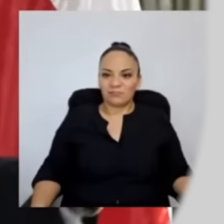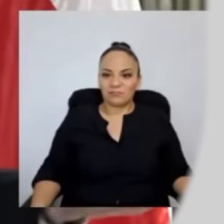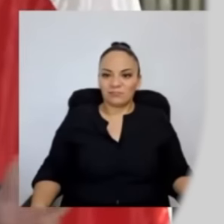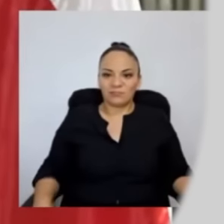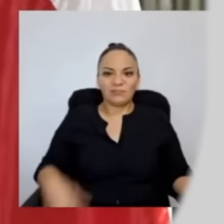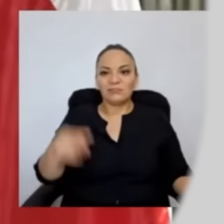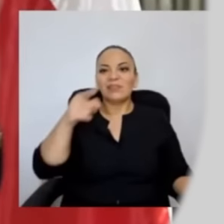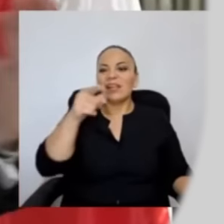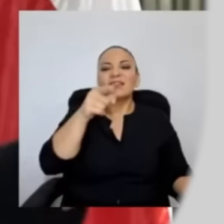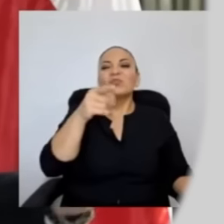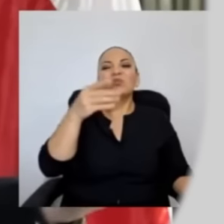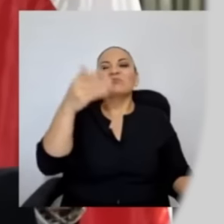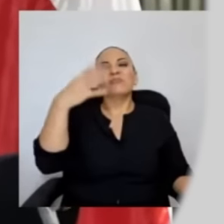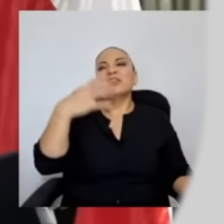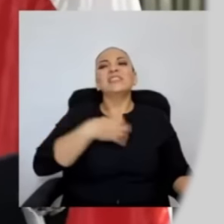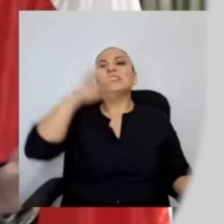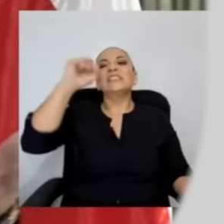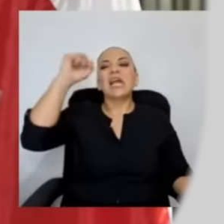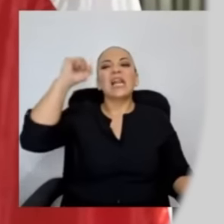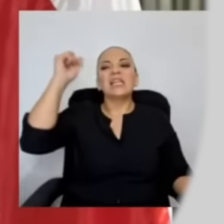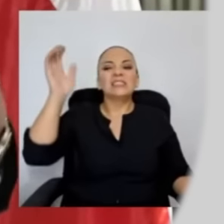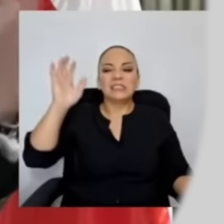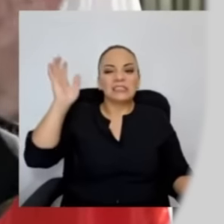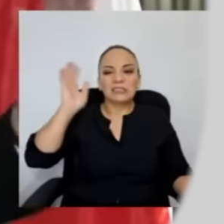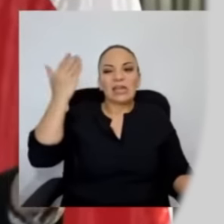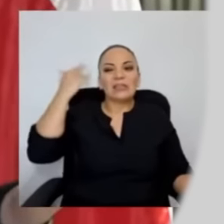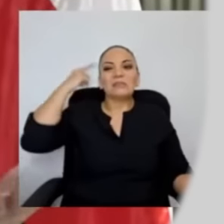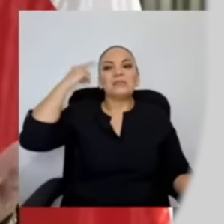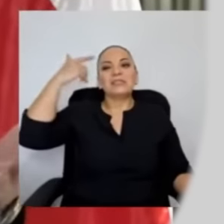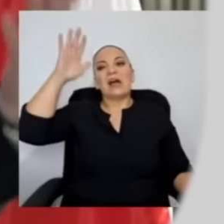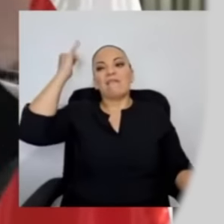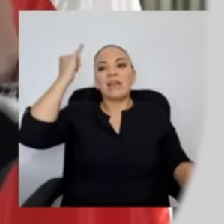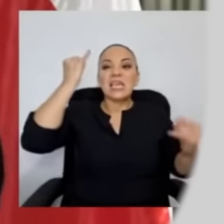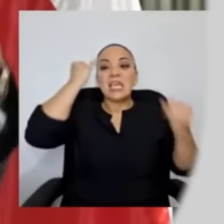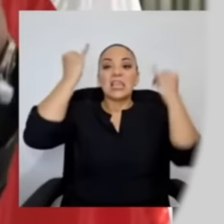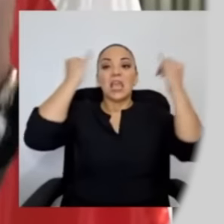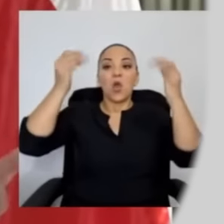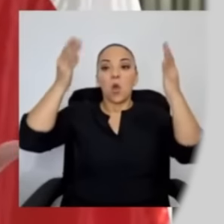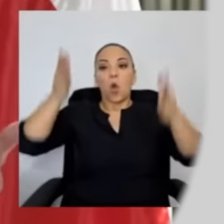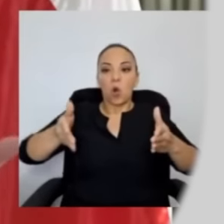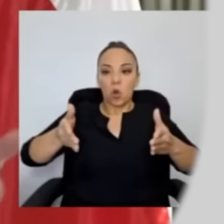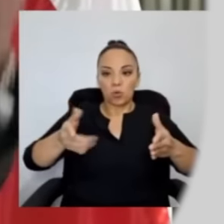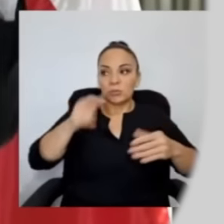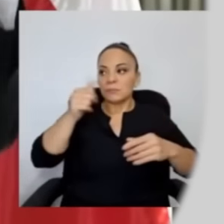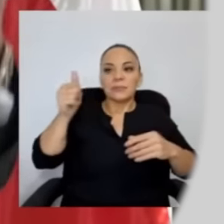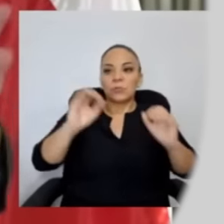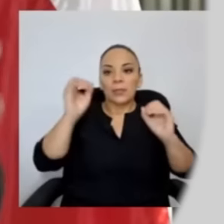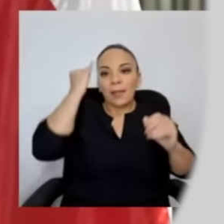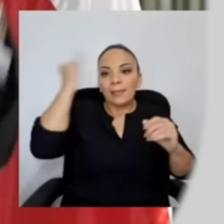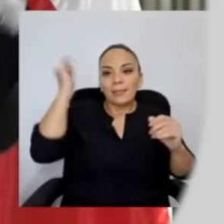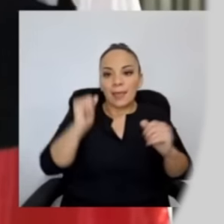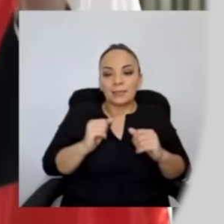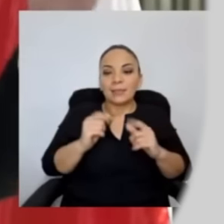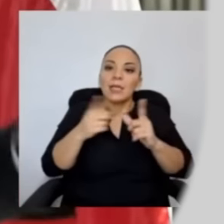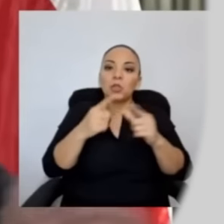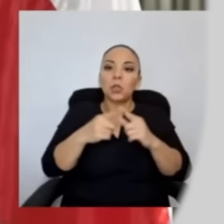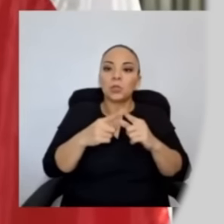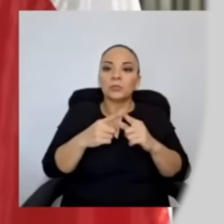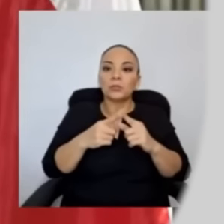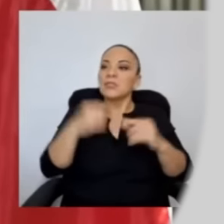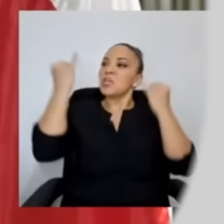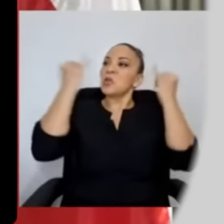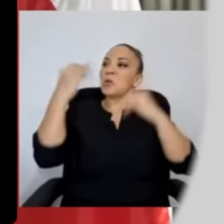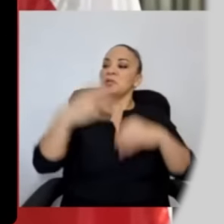sindicalistas pasados de moda, de ideólogos que por no tener ideas se refugian en